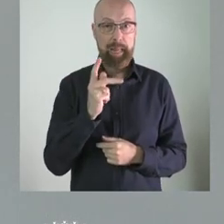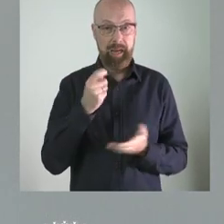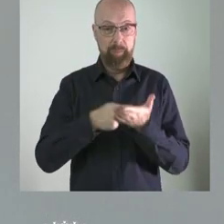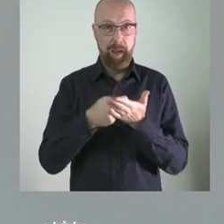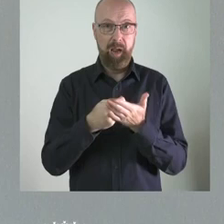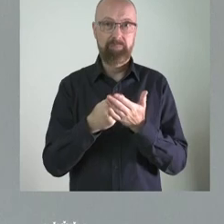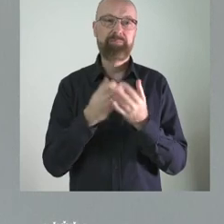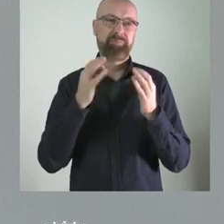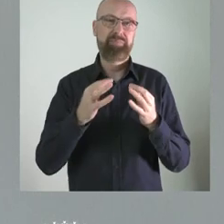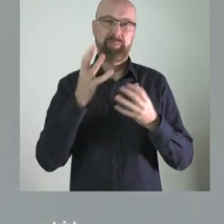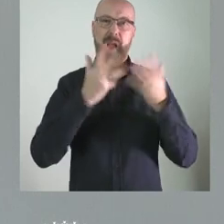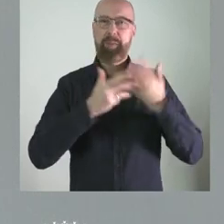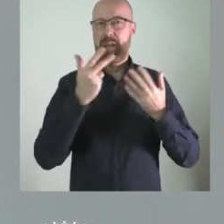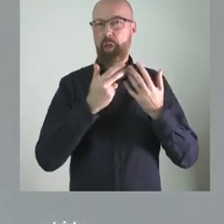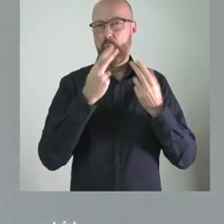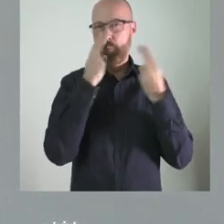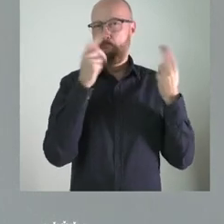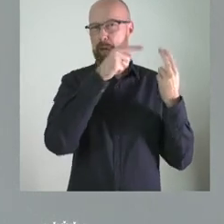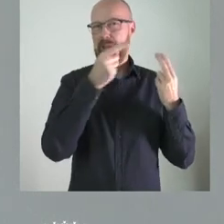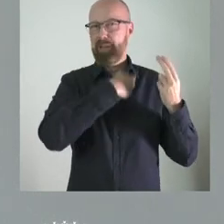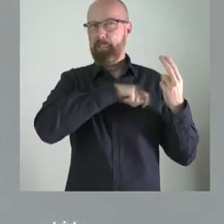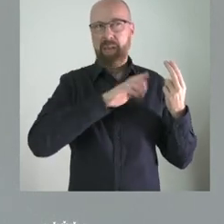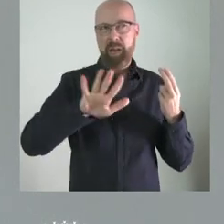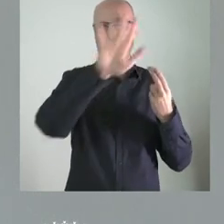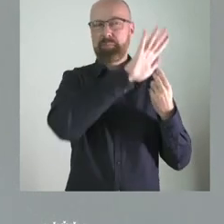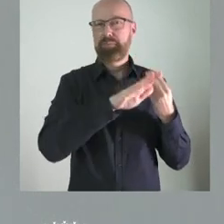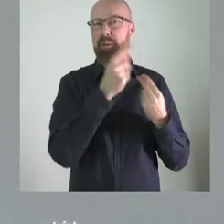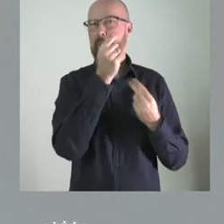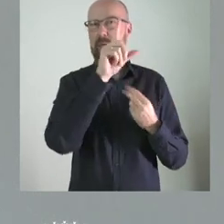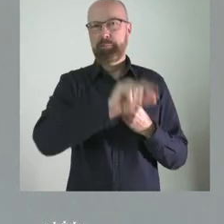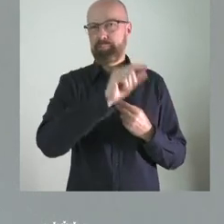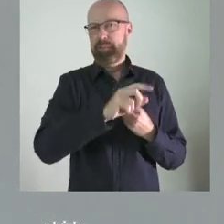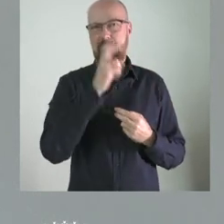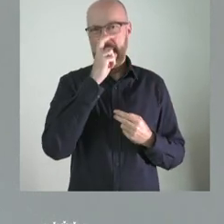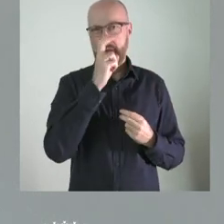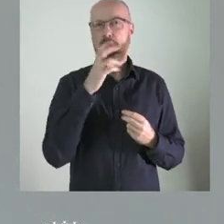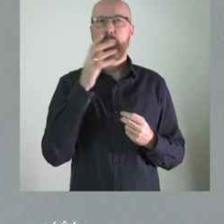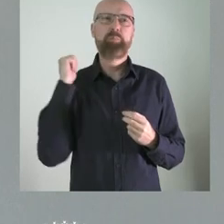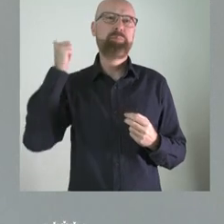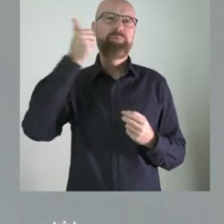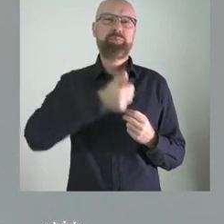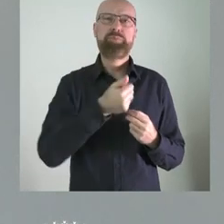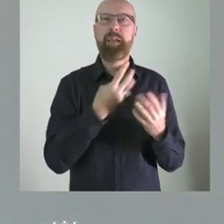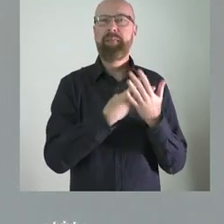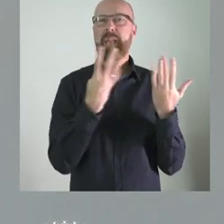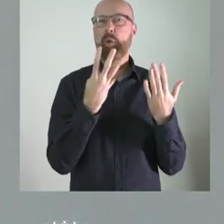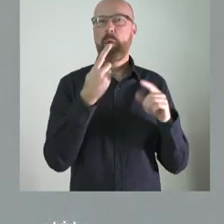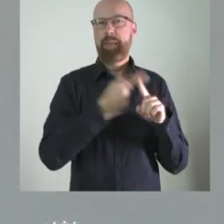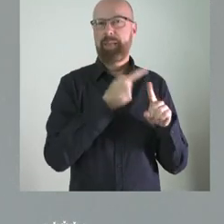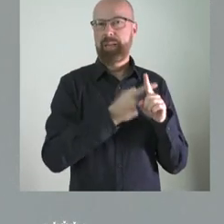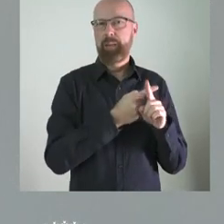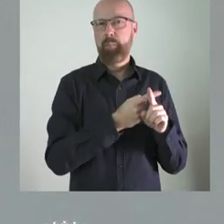de las administraciones públicas españolas se ha quedado anticuado seguramente lo era porque durante mucho tiempo fue de 19 céntimos el kilómetro pero lo ha sido más